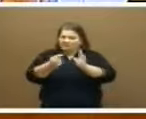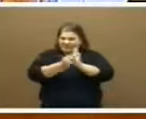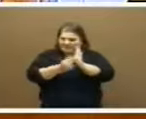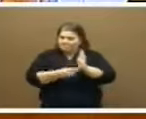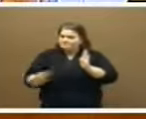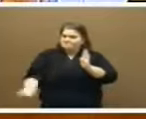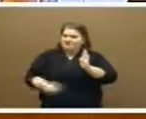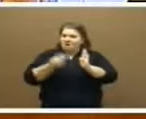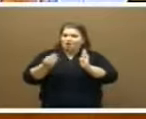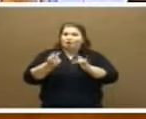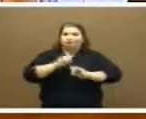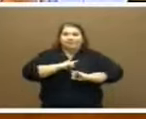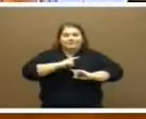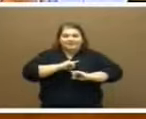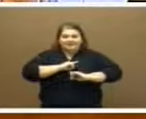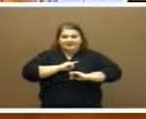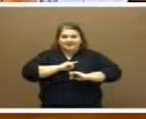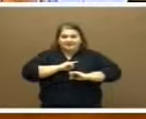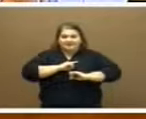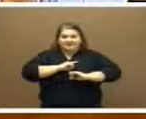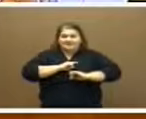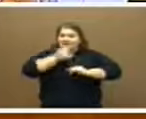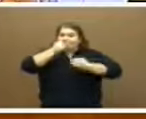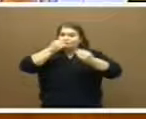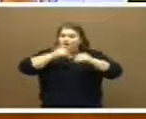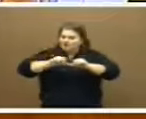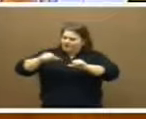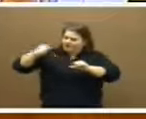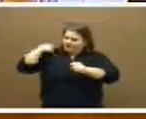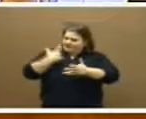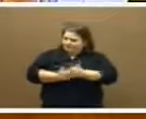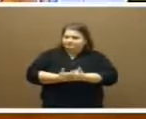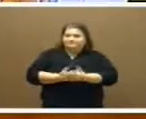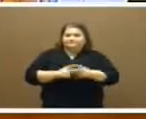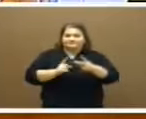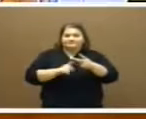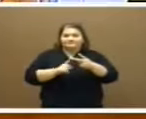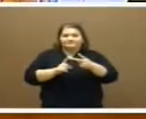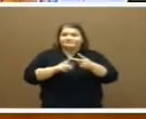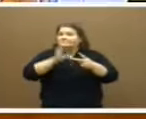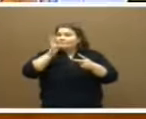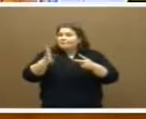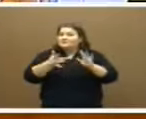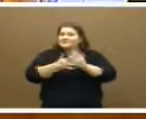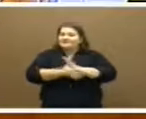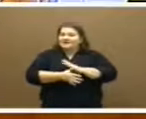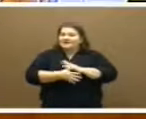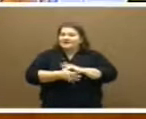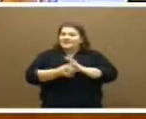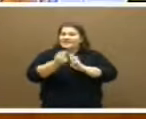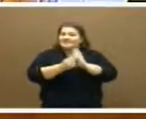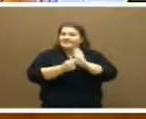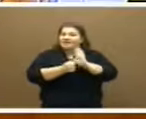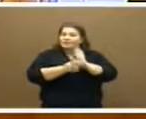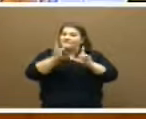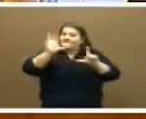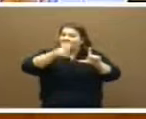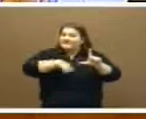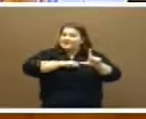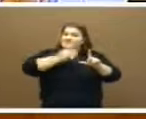el segundo mejor dato del mes de noviembre de toda la serie histórica. Segundo, porque es el tercer mejor dato de todo el